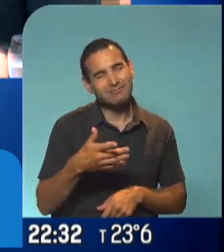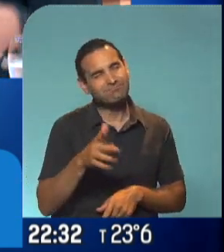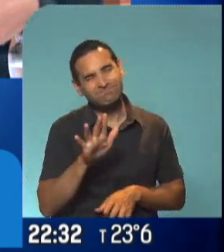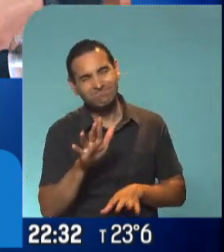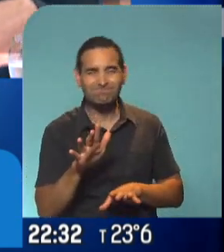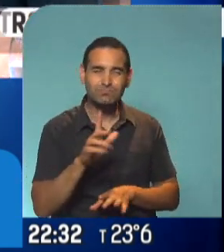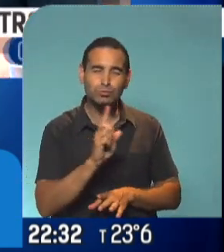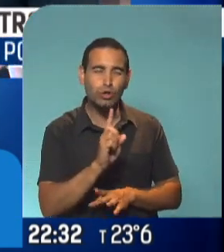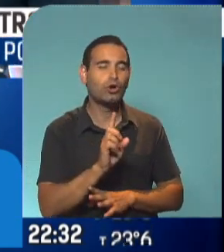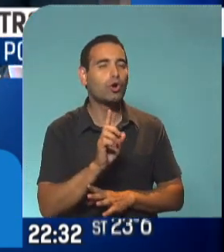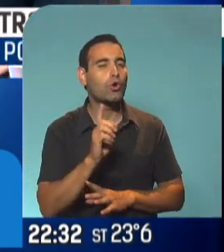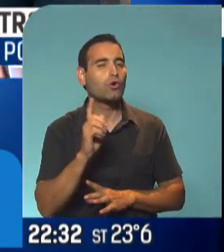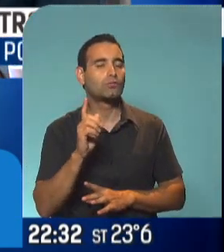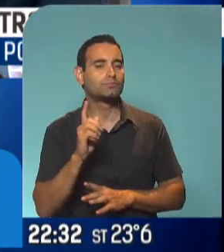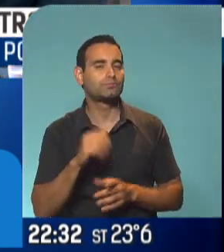sentido de